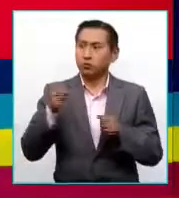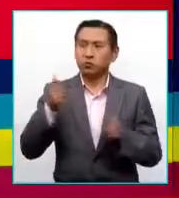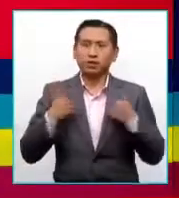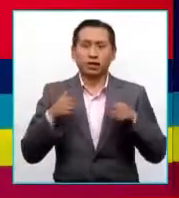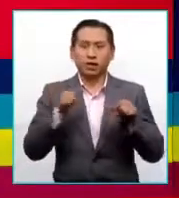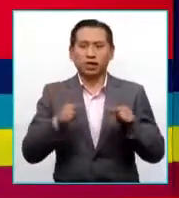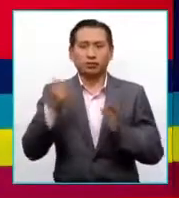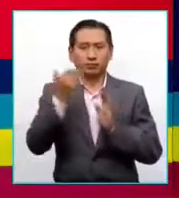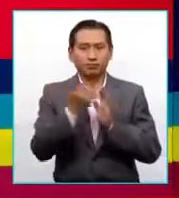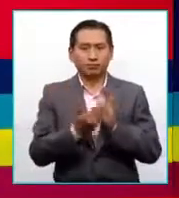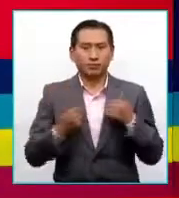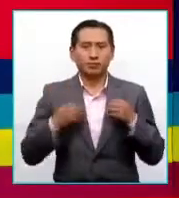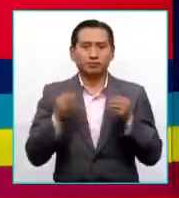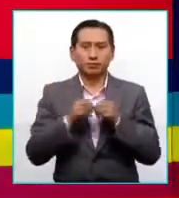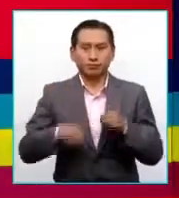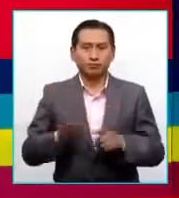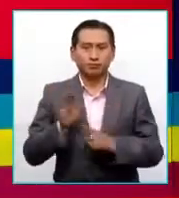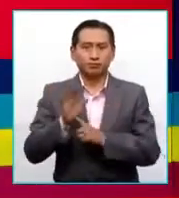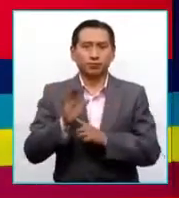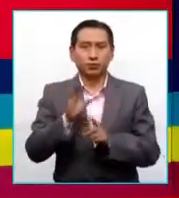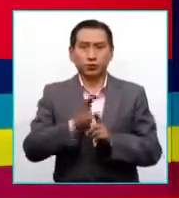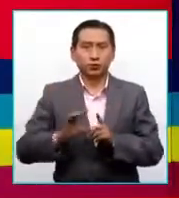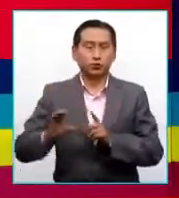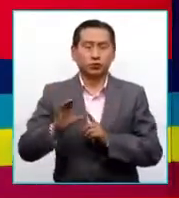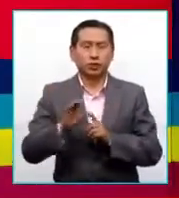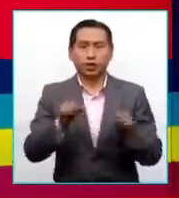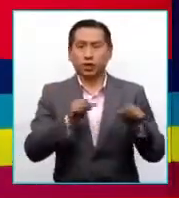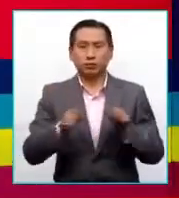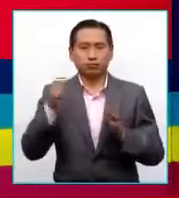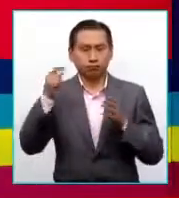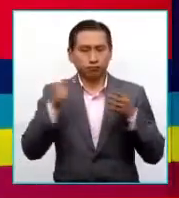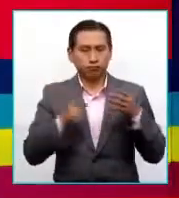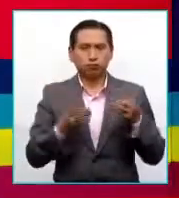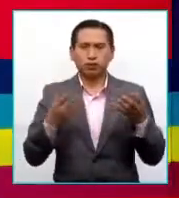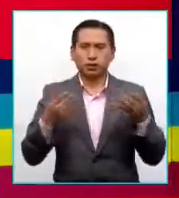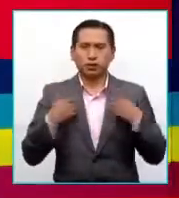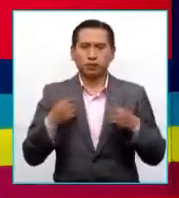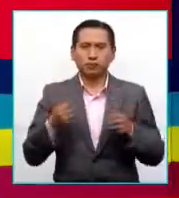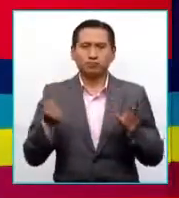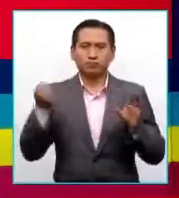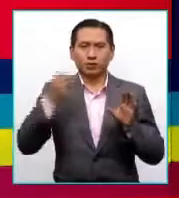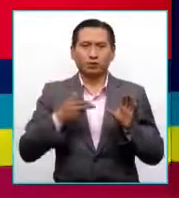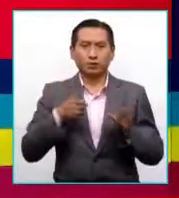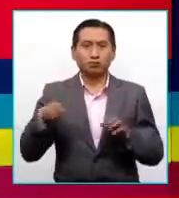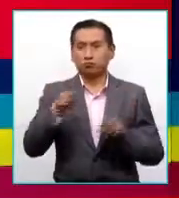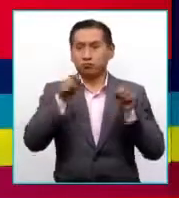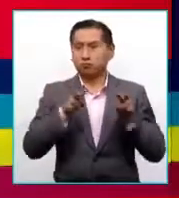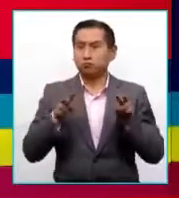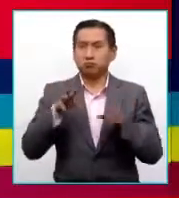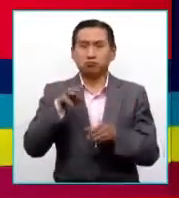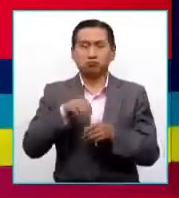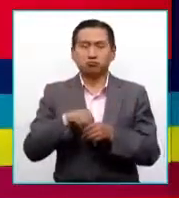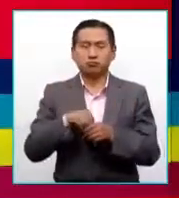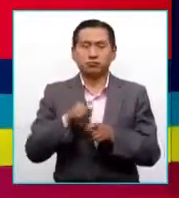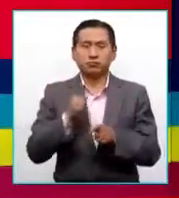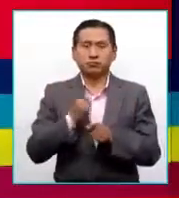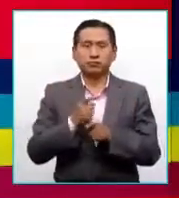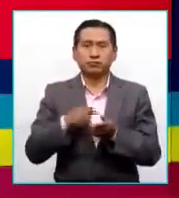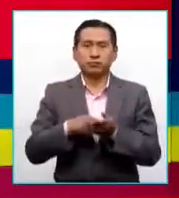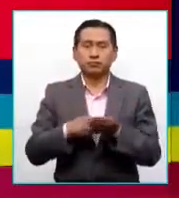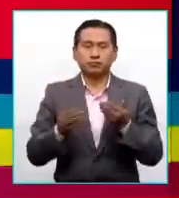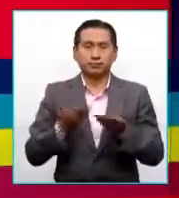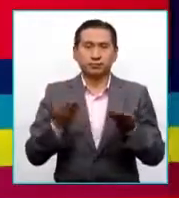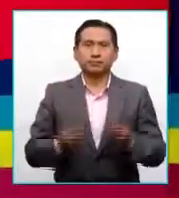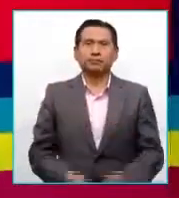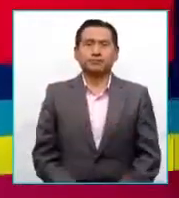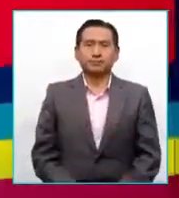aquellas actividades que les proponemos en nuestra agenda cultural, actividades en la mayoría online a las cuales ustedes pueden acceder casi de forma